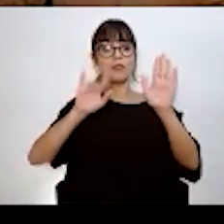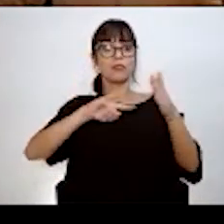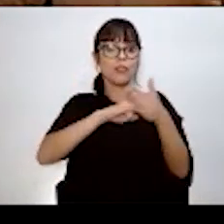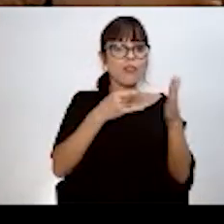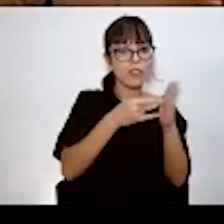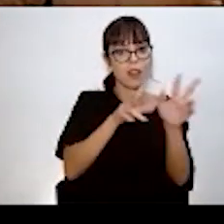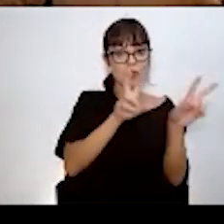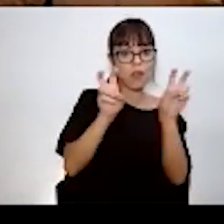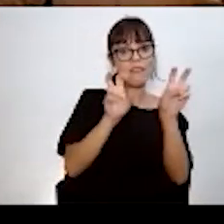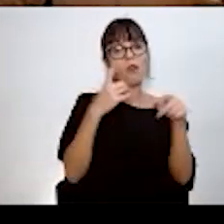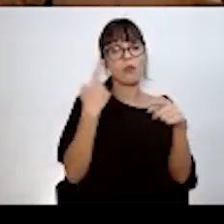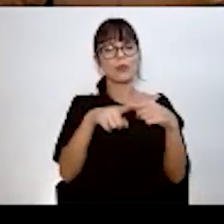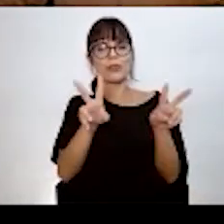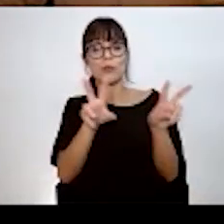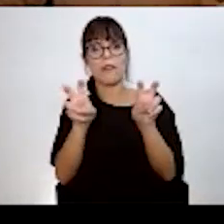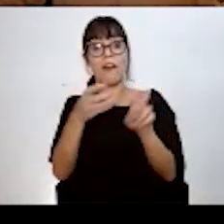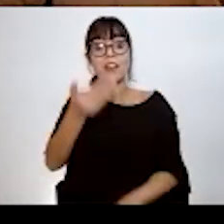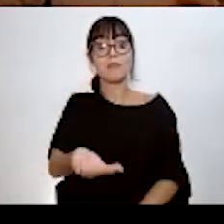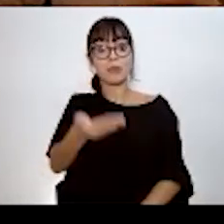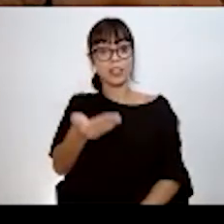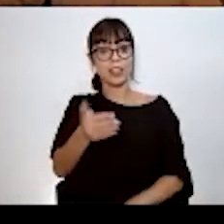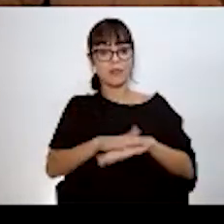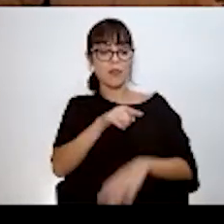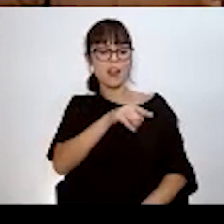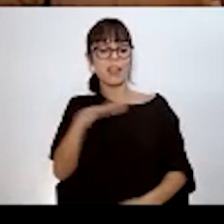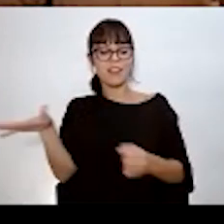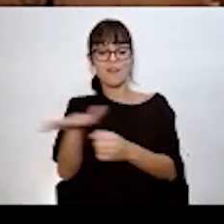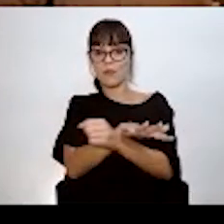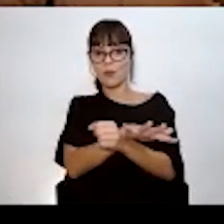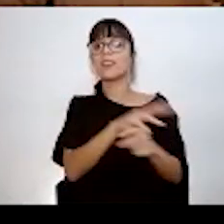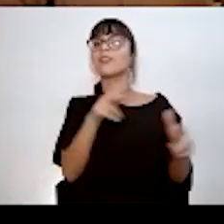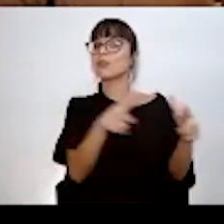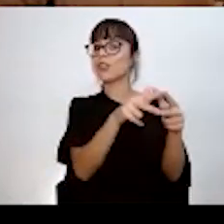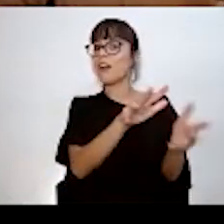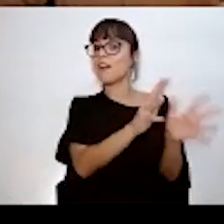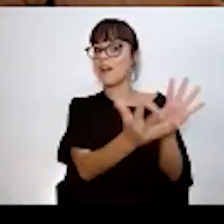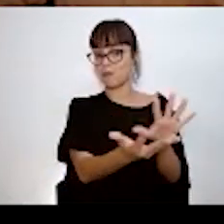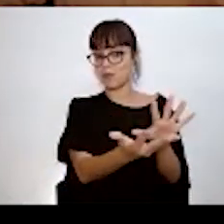suficientemente significativas como para producir cambios en las dinámicas sociales de los antiguos canarios.